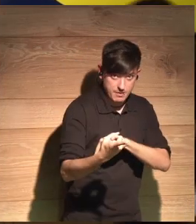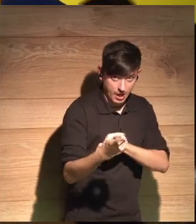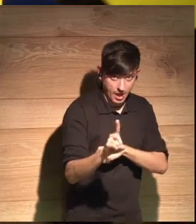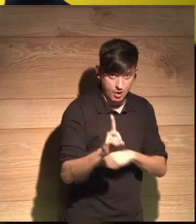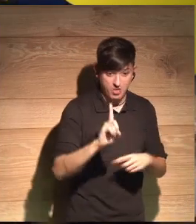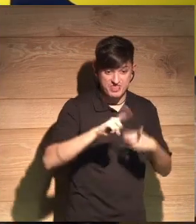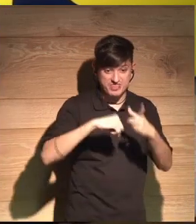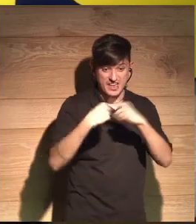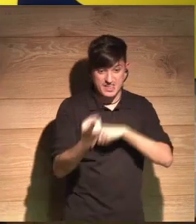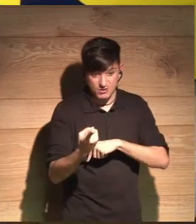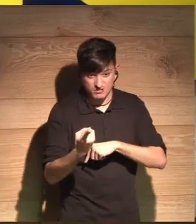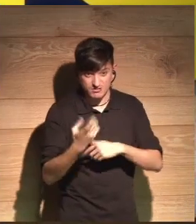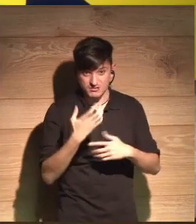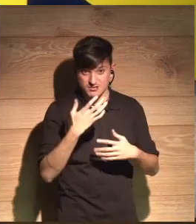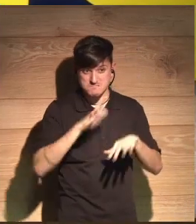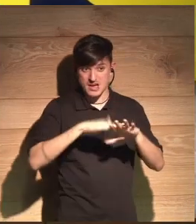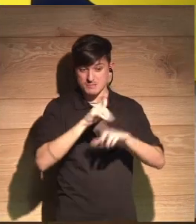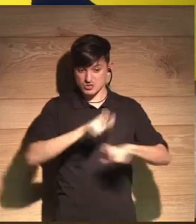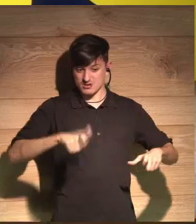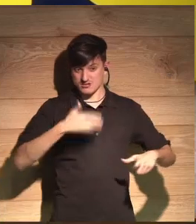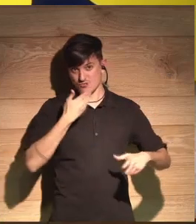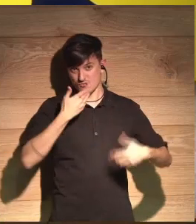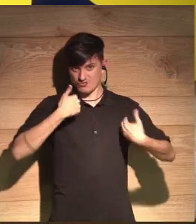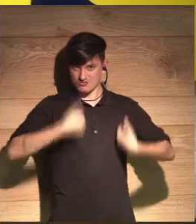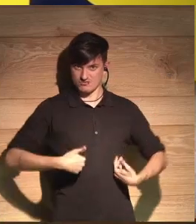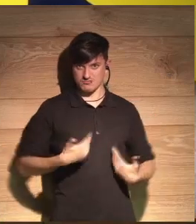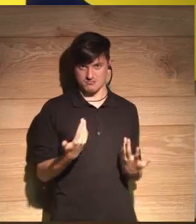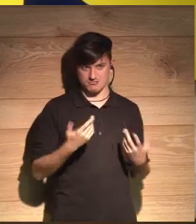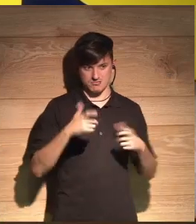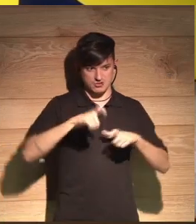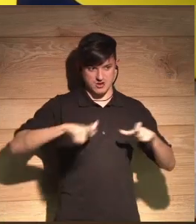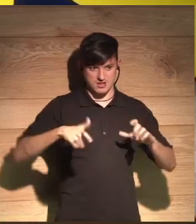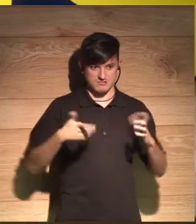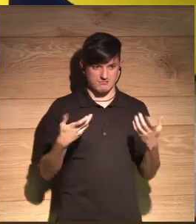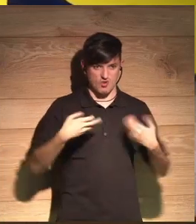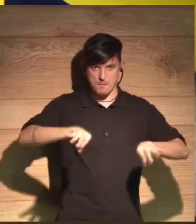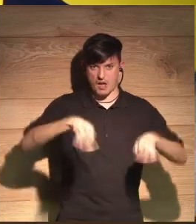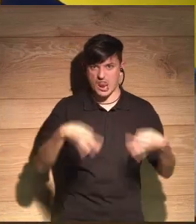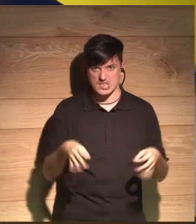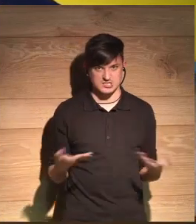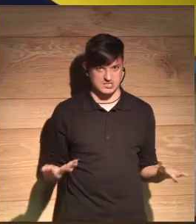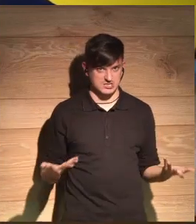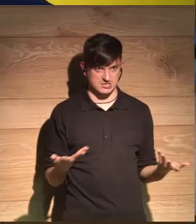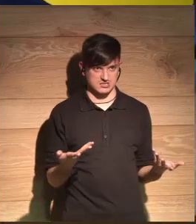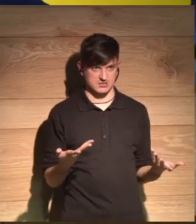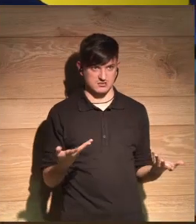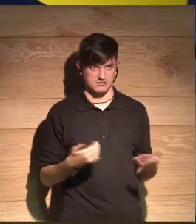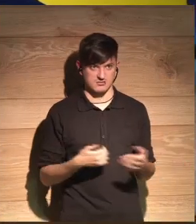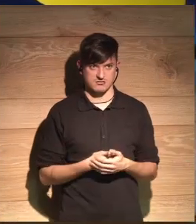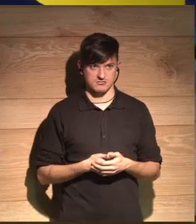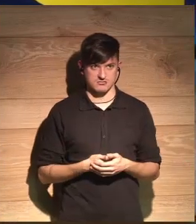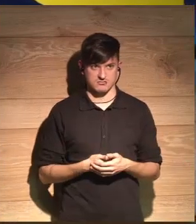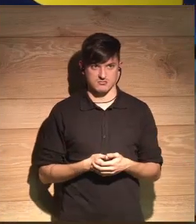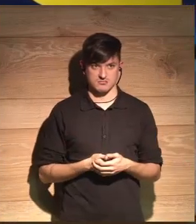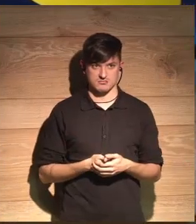derivativos son para gente como yo los modestos los profesores los que están forest